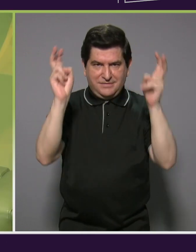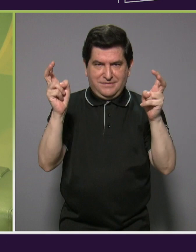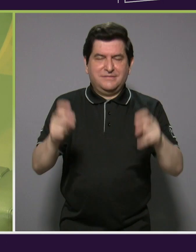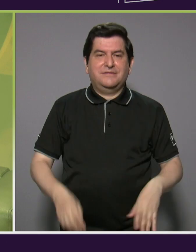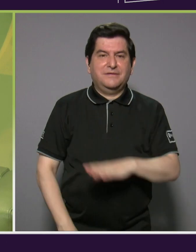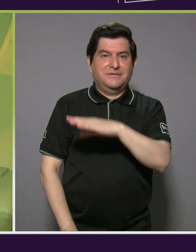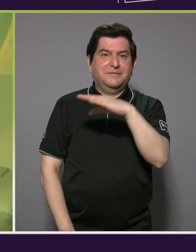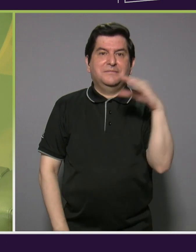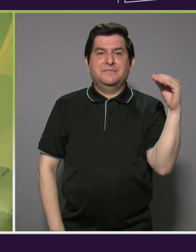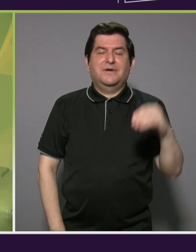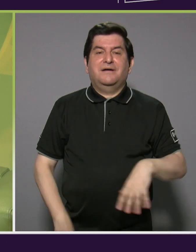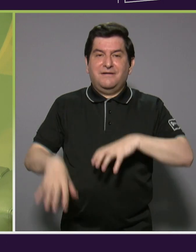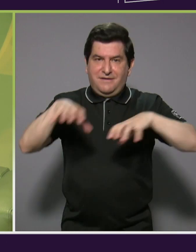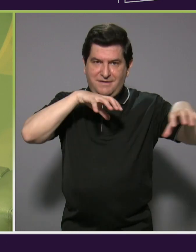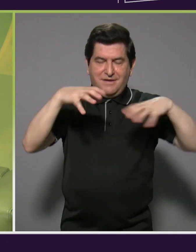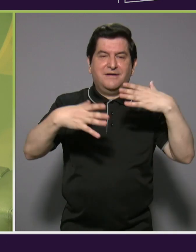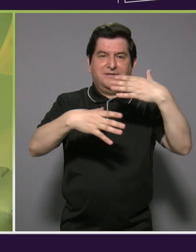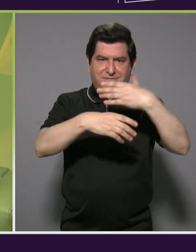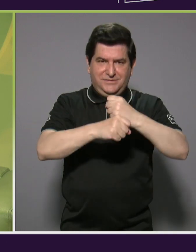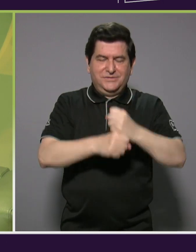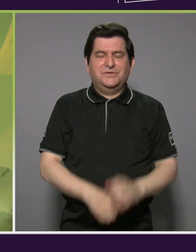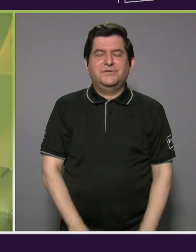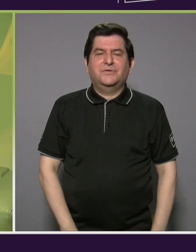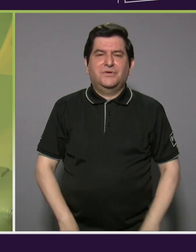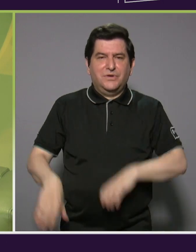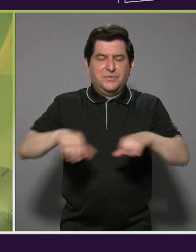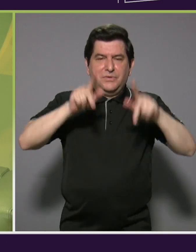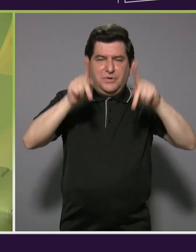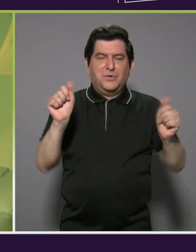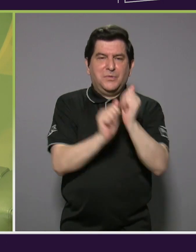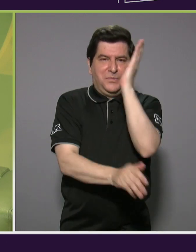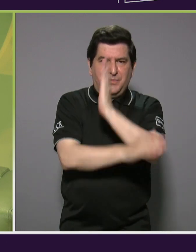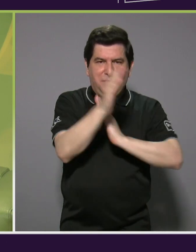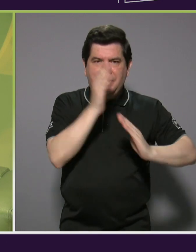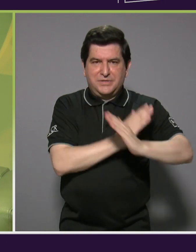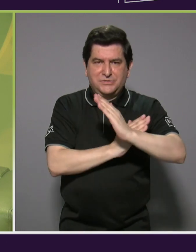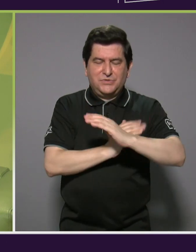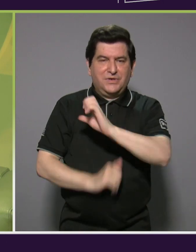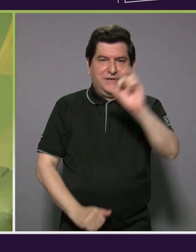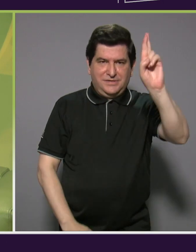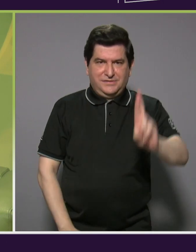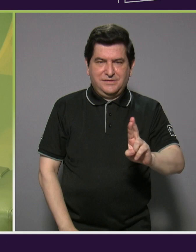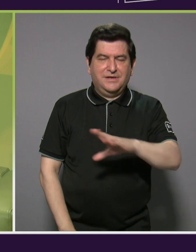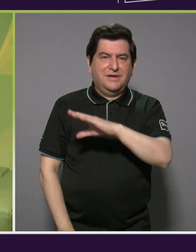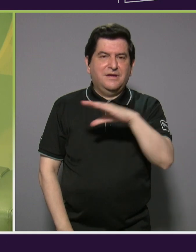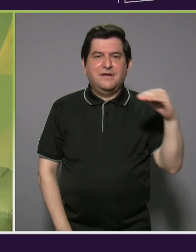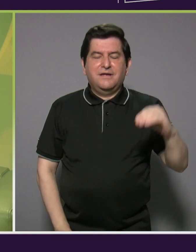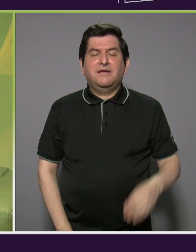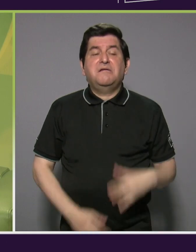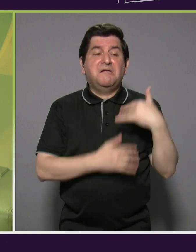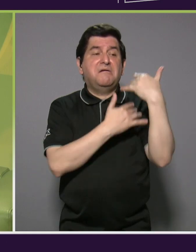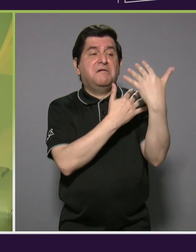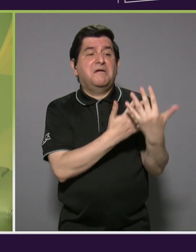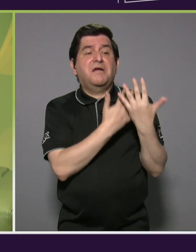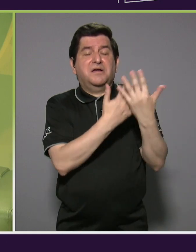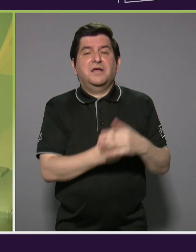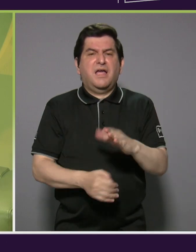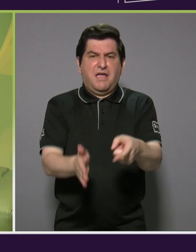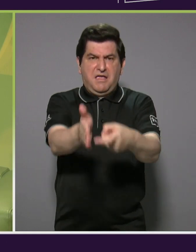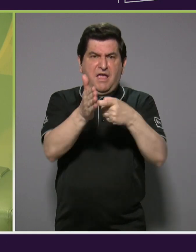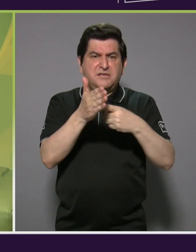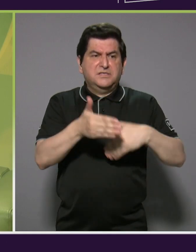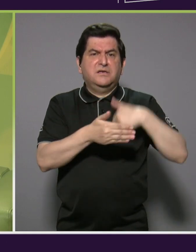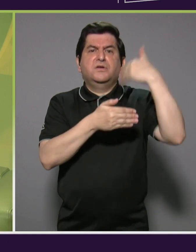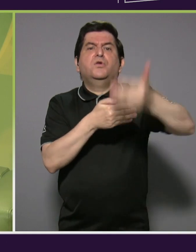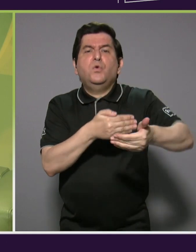y sobre las acciones que ha tomado el movimiento de personas con discapacidad de Costa Rica y también lo que se espera y lo que se exigirá que